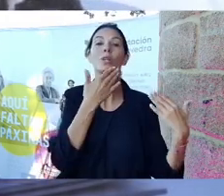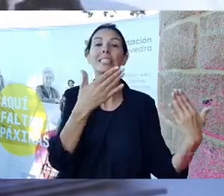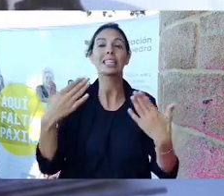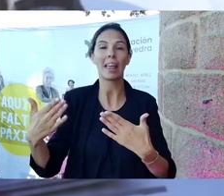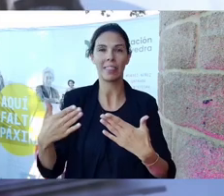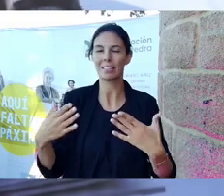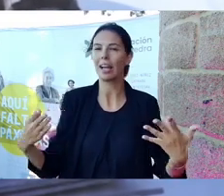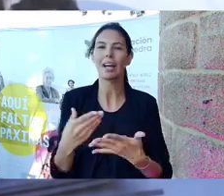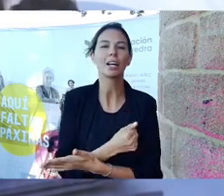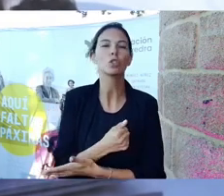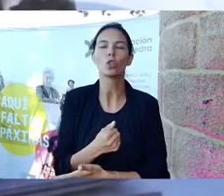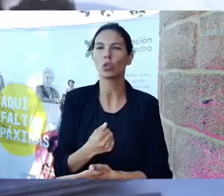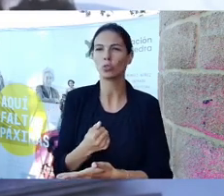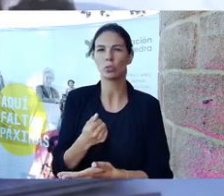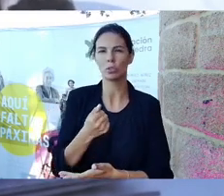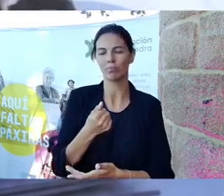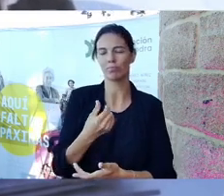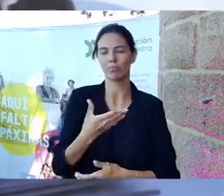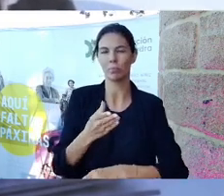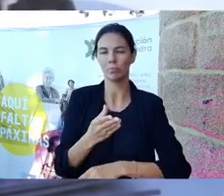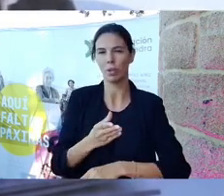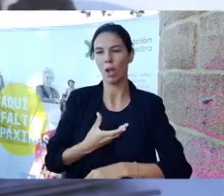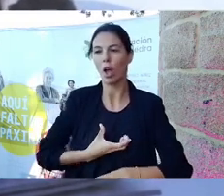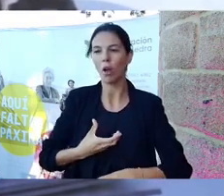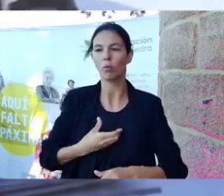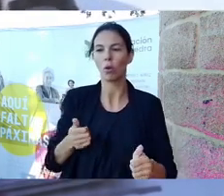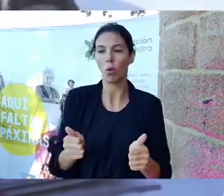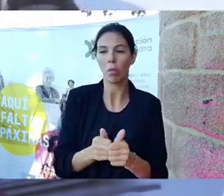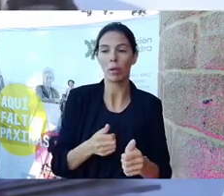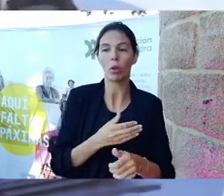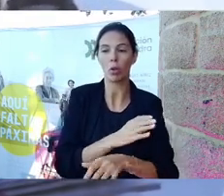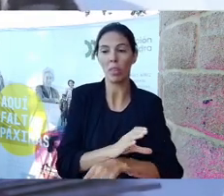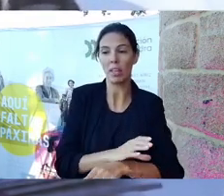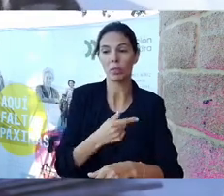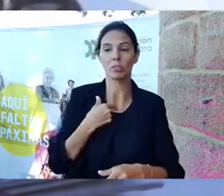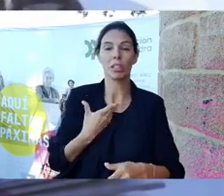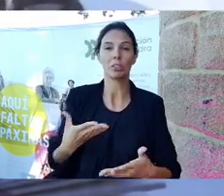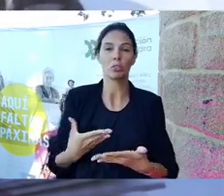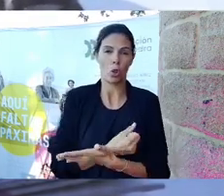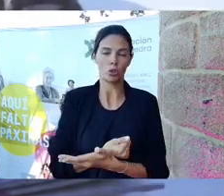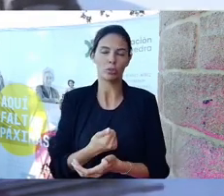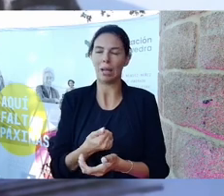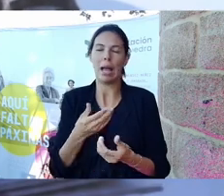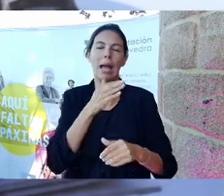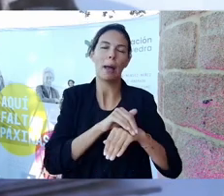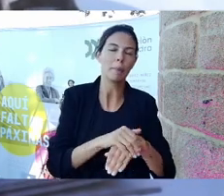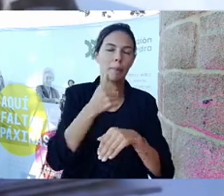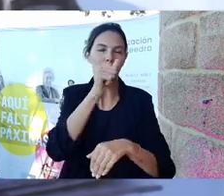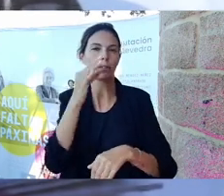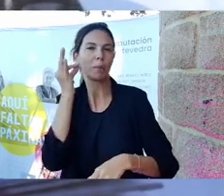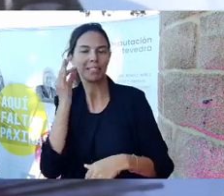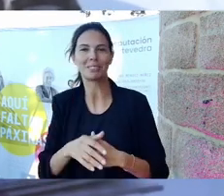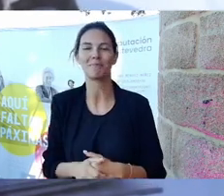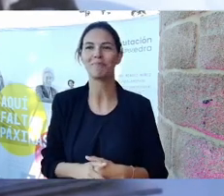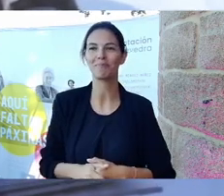Pontevedra. Moitísimas gracias a todos os concelleiros, concelleiras que estáis aquí, amigos e amigas e a todos vos.